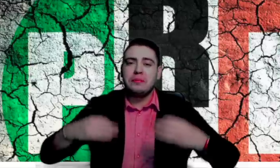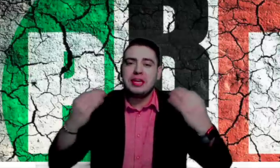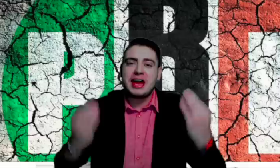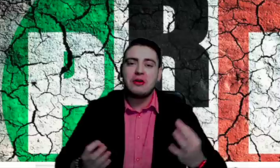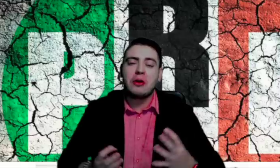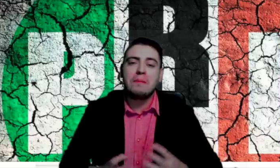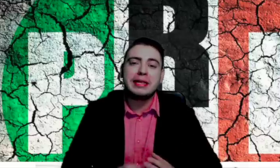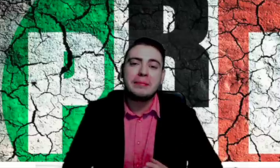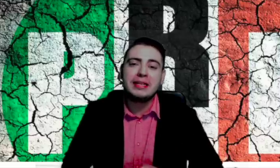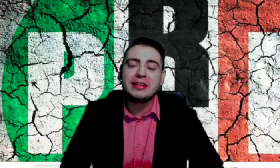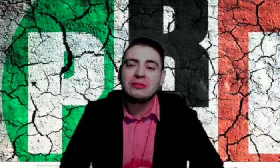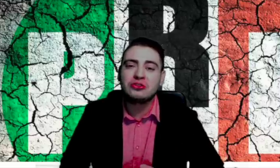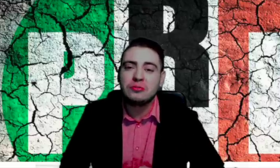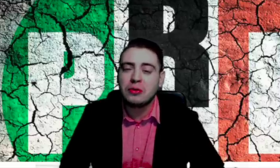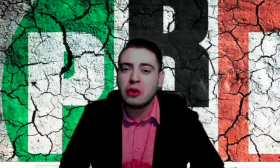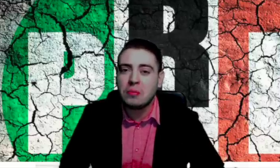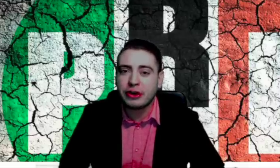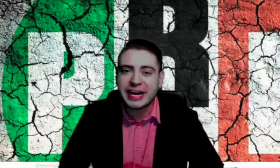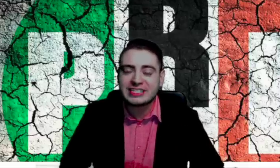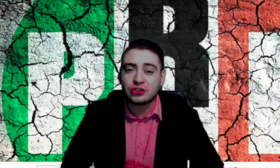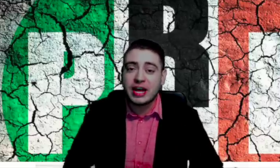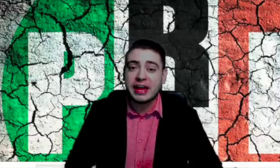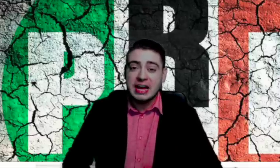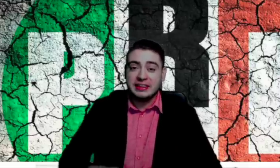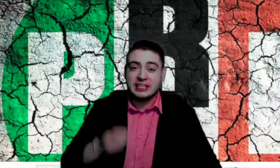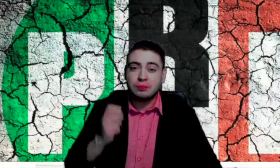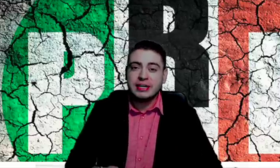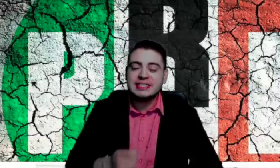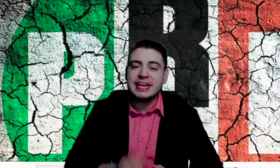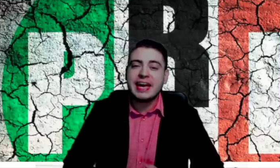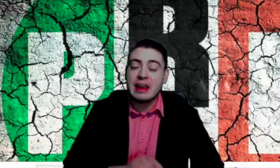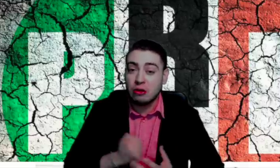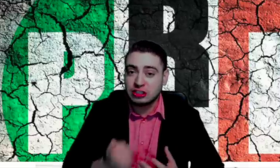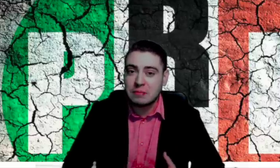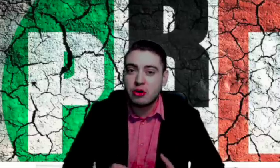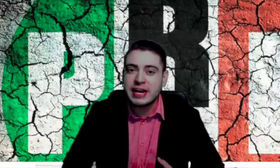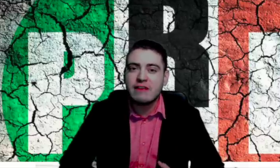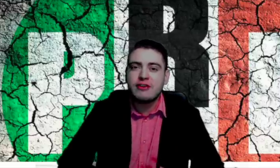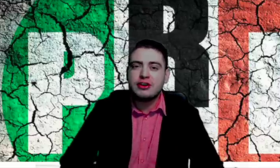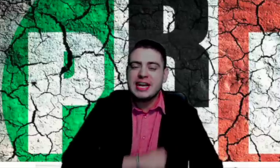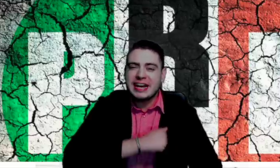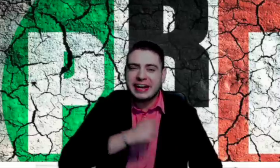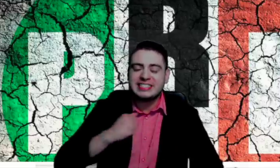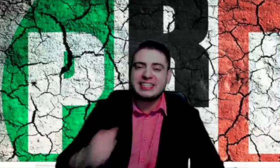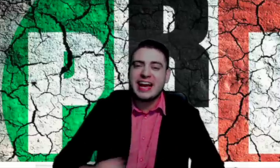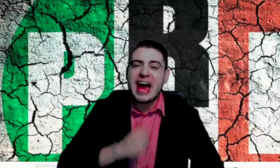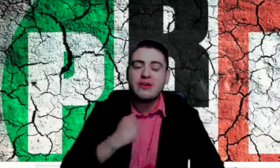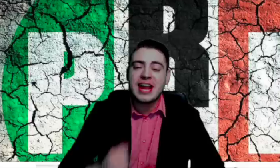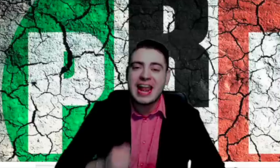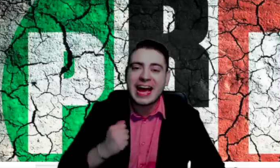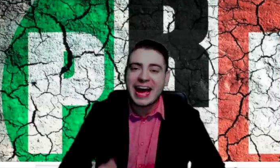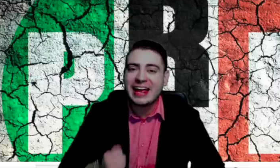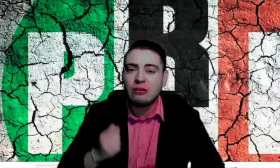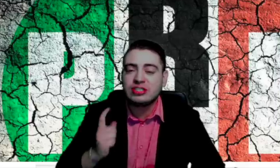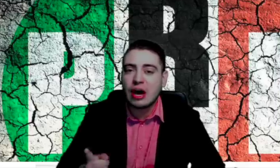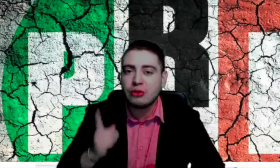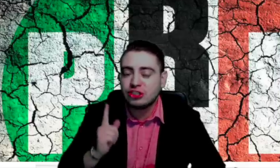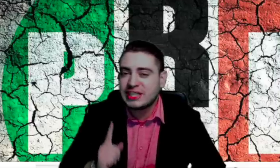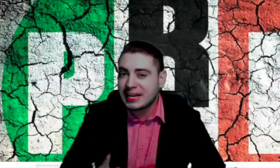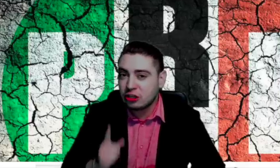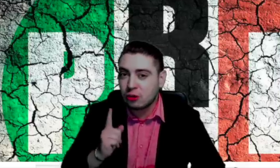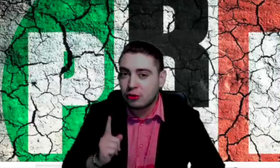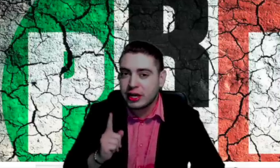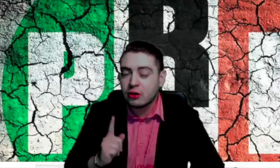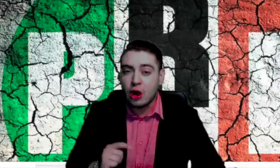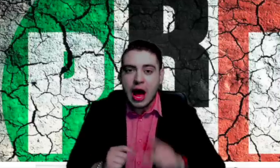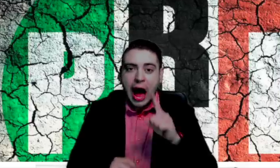menso y humillado completamente. No supo cómo reaccionar después de que los de Morena fueron y le restregaron en la cara los audios